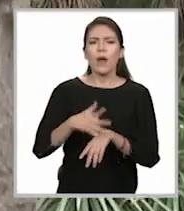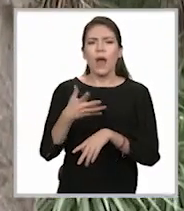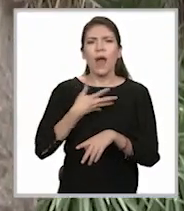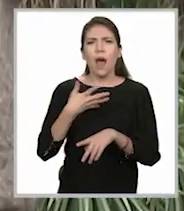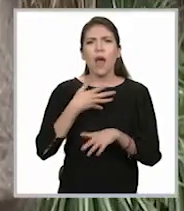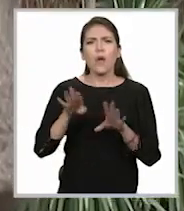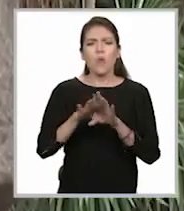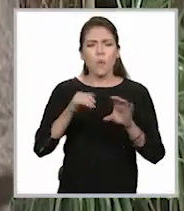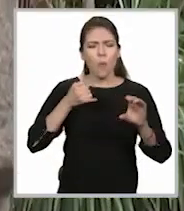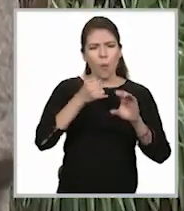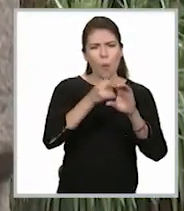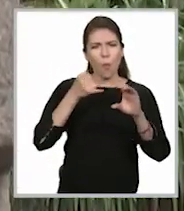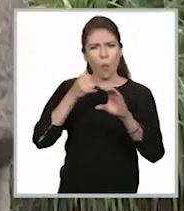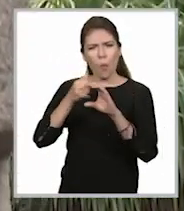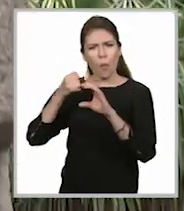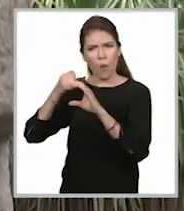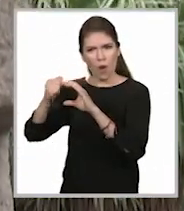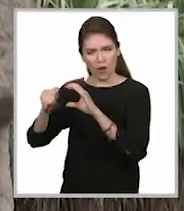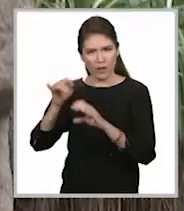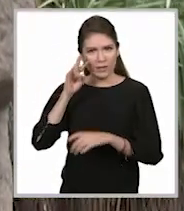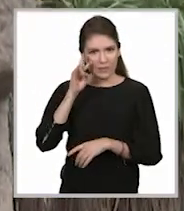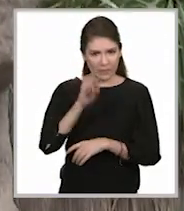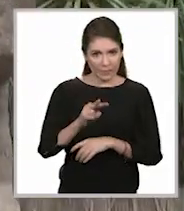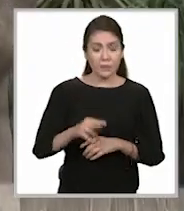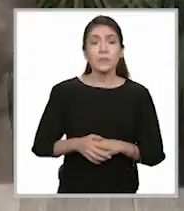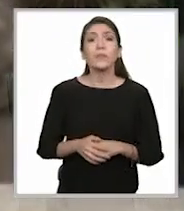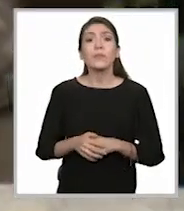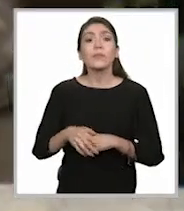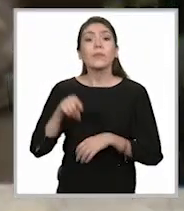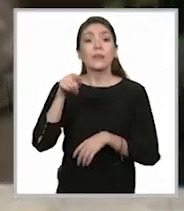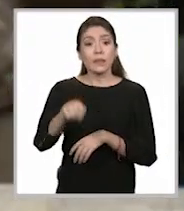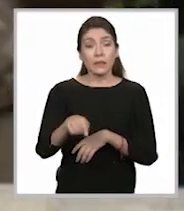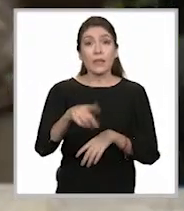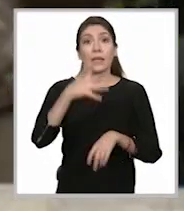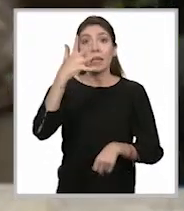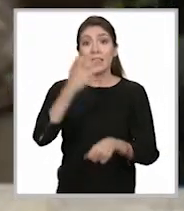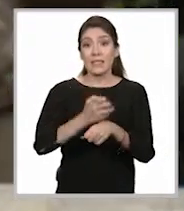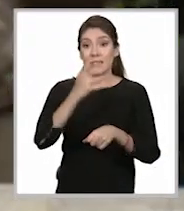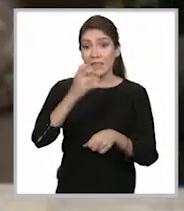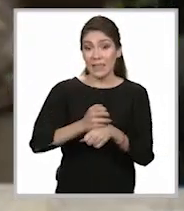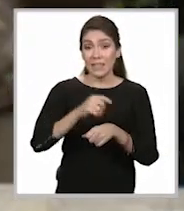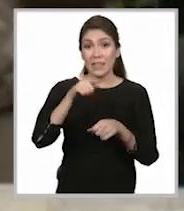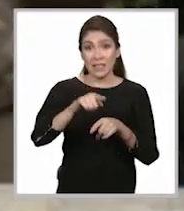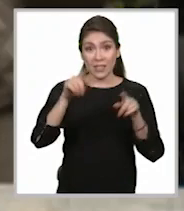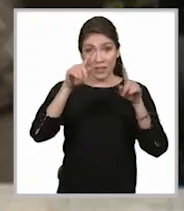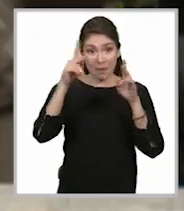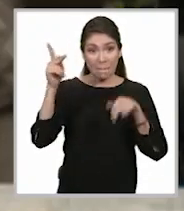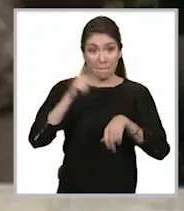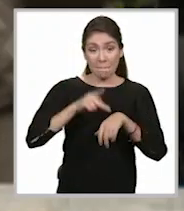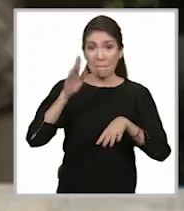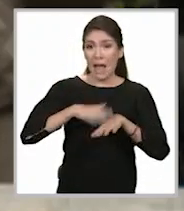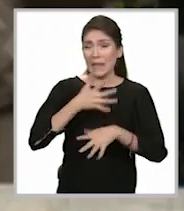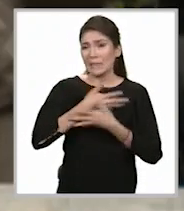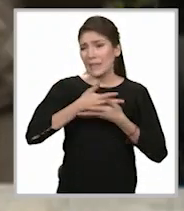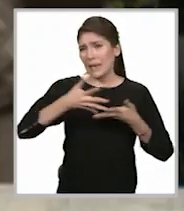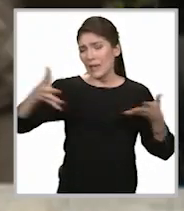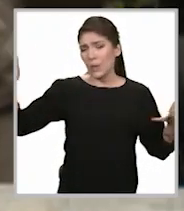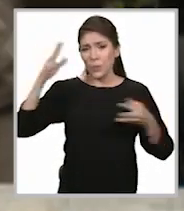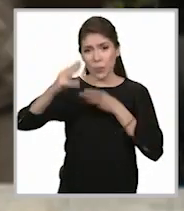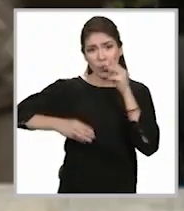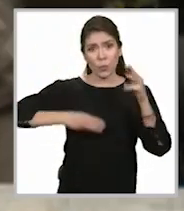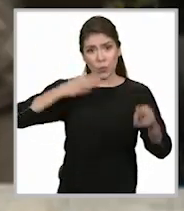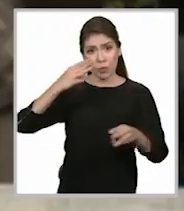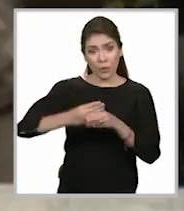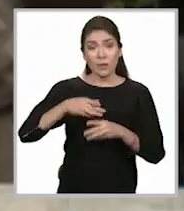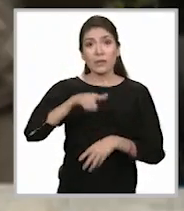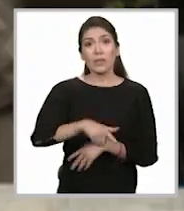unos orificios en forma de vasijas o tecomates. Es considerado el quinto más grande del mundo, con una base de